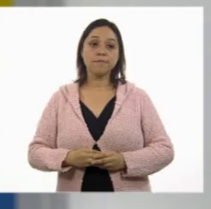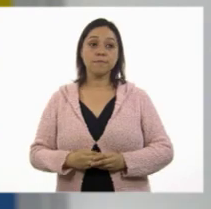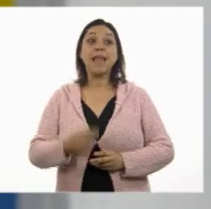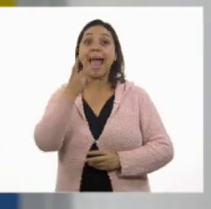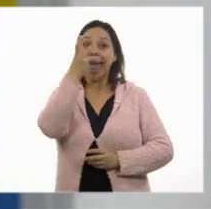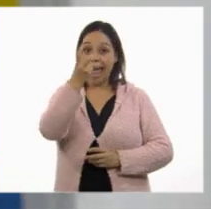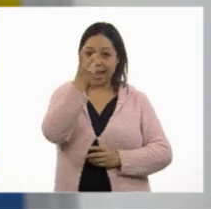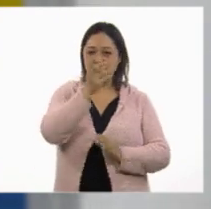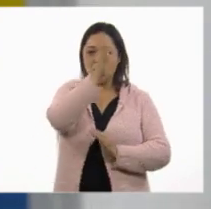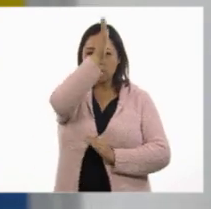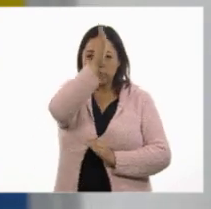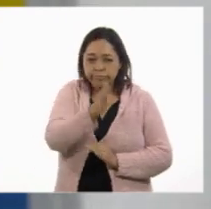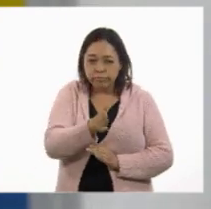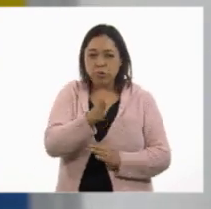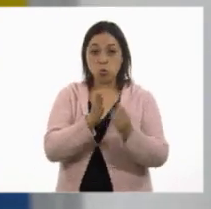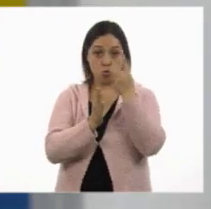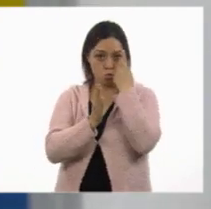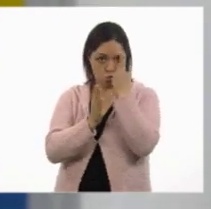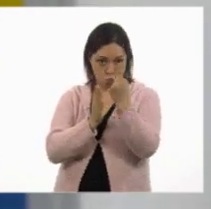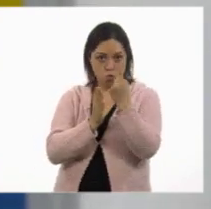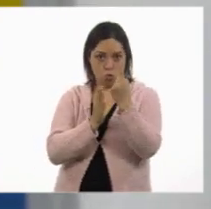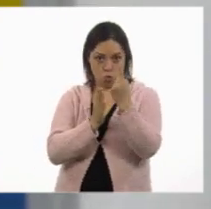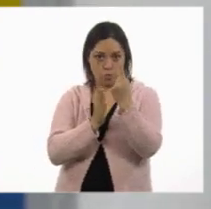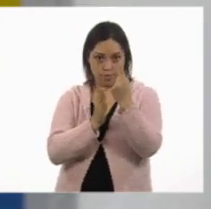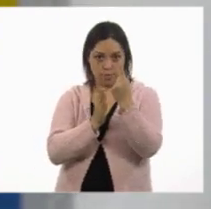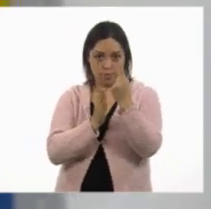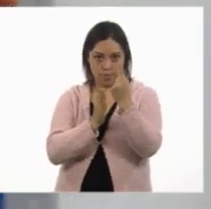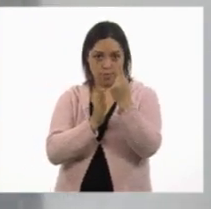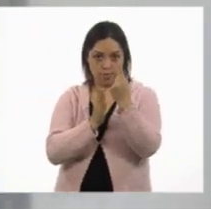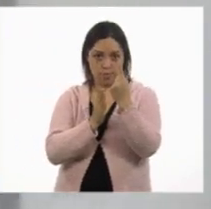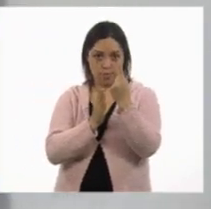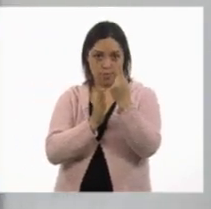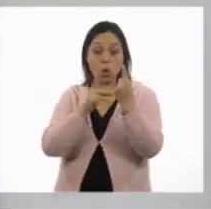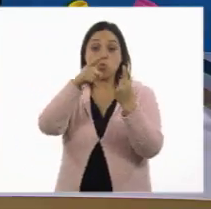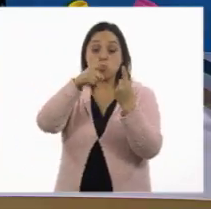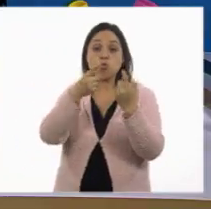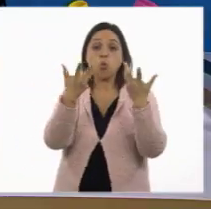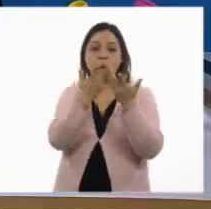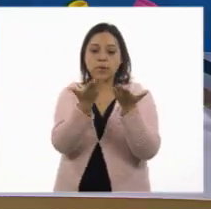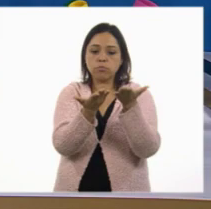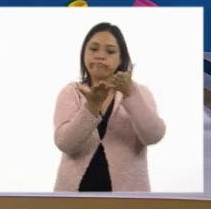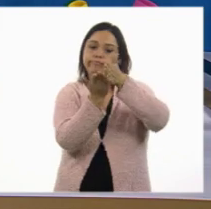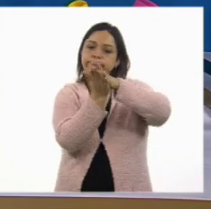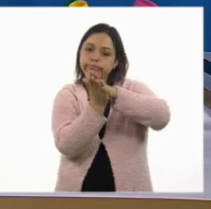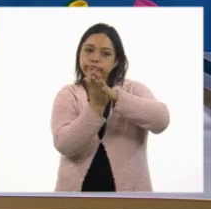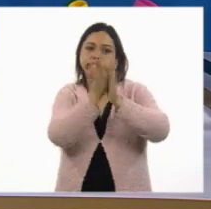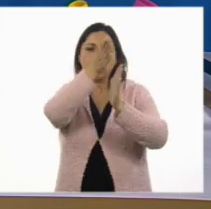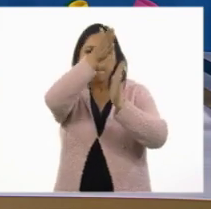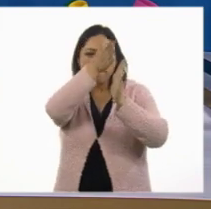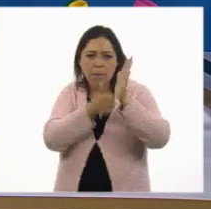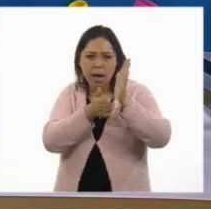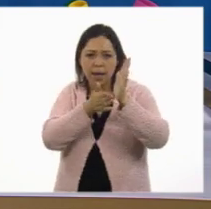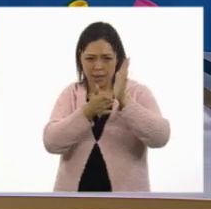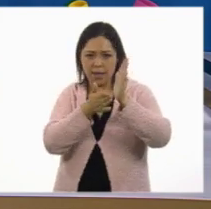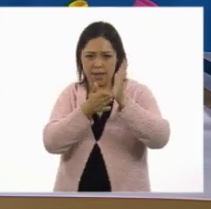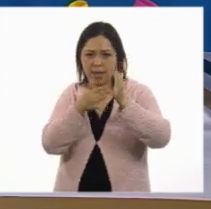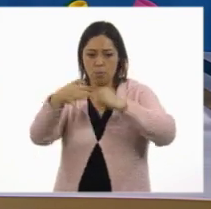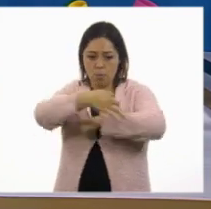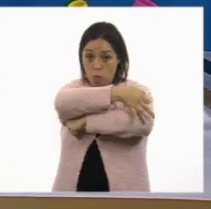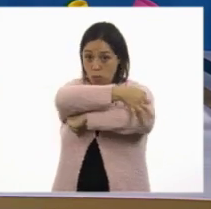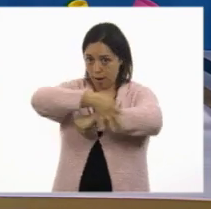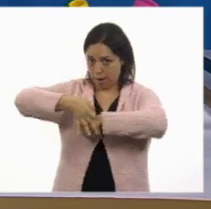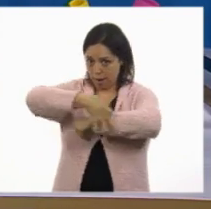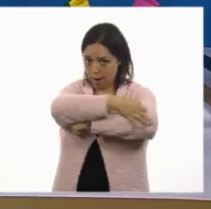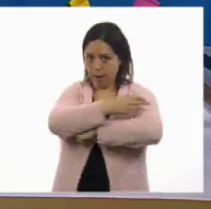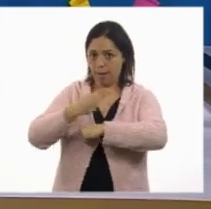Ese es un eje de simetría. Tenemos uno. ¿Qué te parece si con los vas marcando, los vas doblando y los vas marcando? ¿Qué te parece? Utiliza la regla, acuérdate para